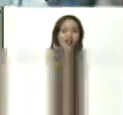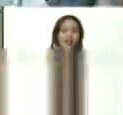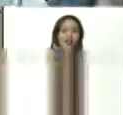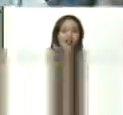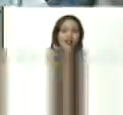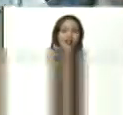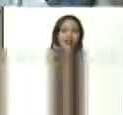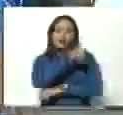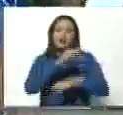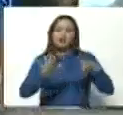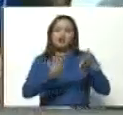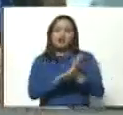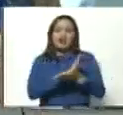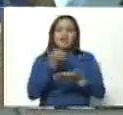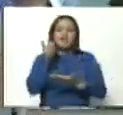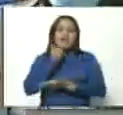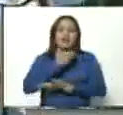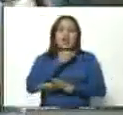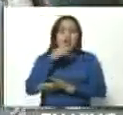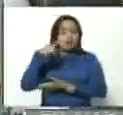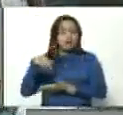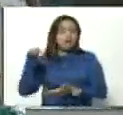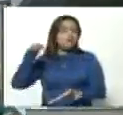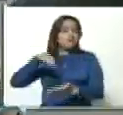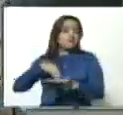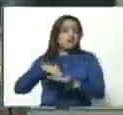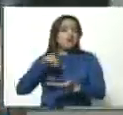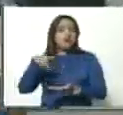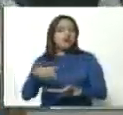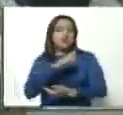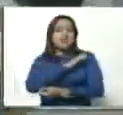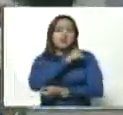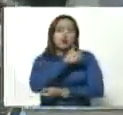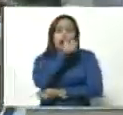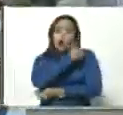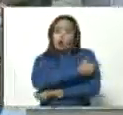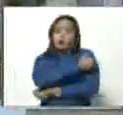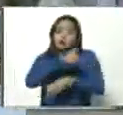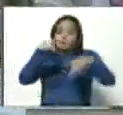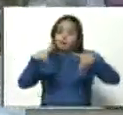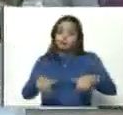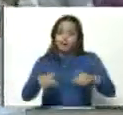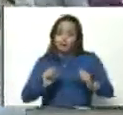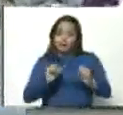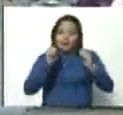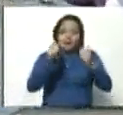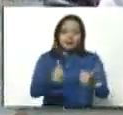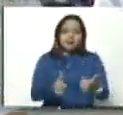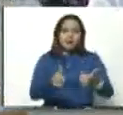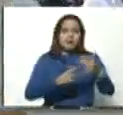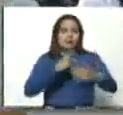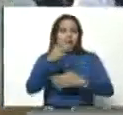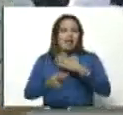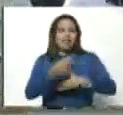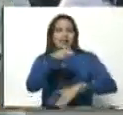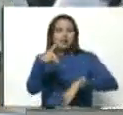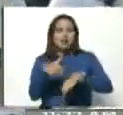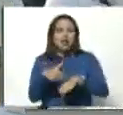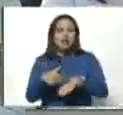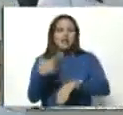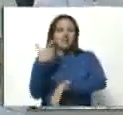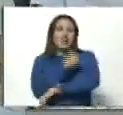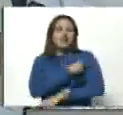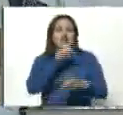director de epidemiología de la región, y la doctora Sacha García, directora del hospital, iniciamos hoy el Plan Nacional de Refuerzo para la